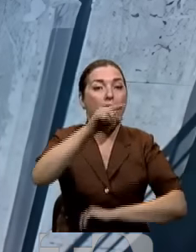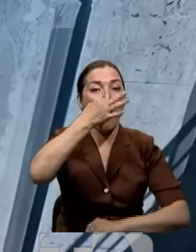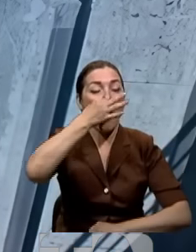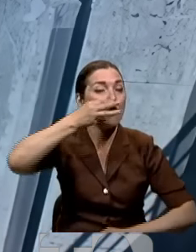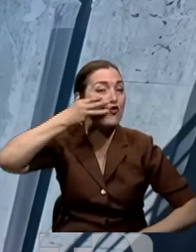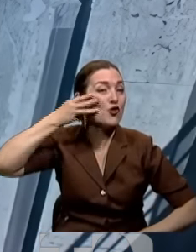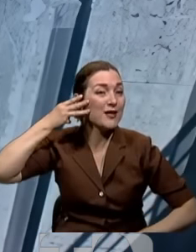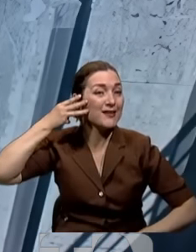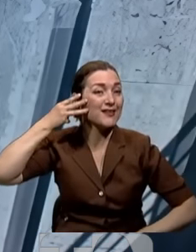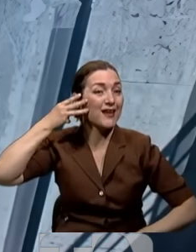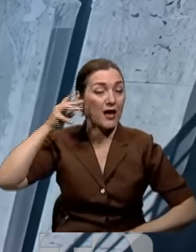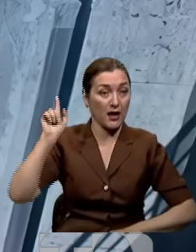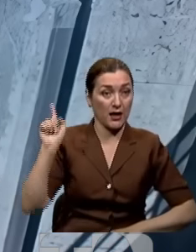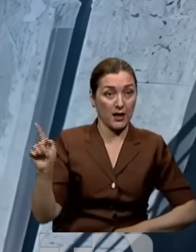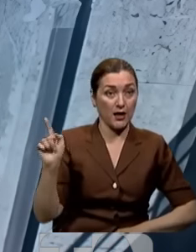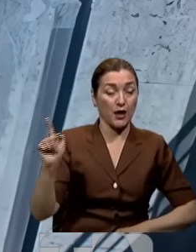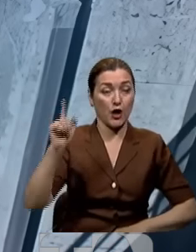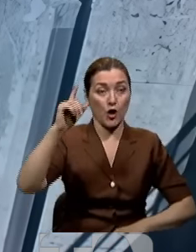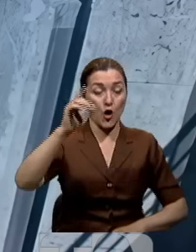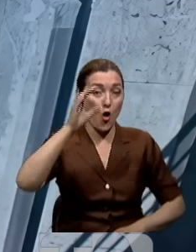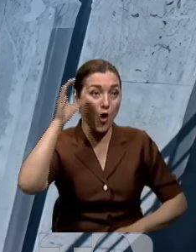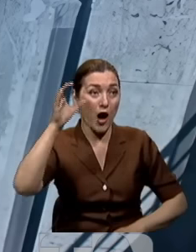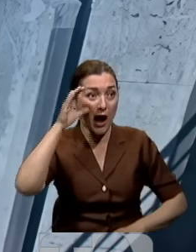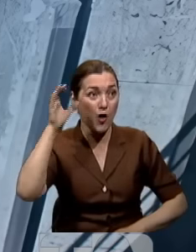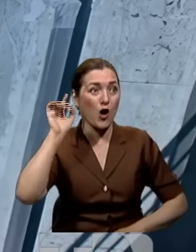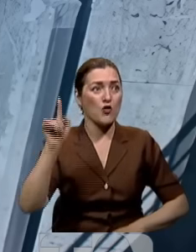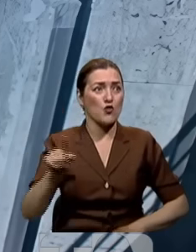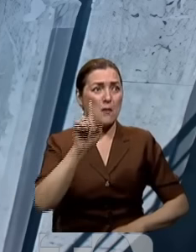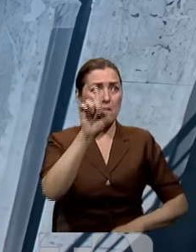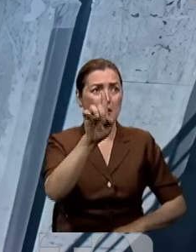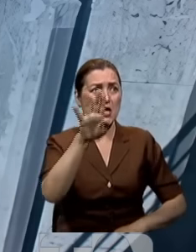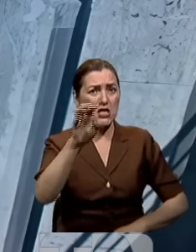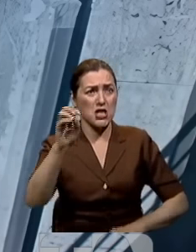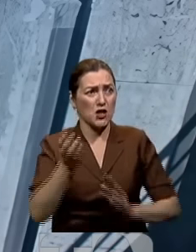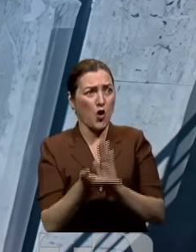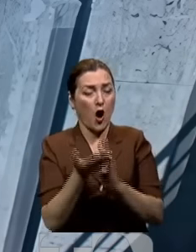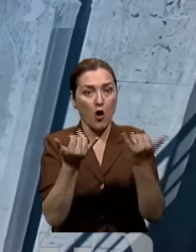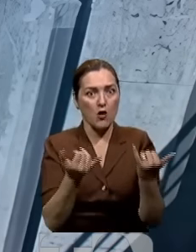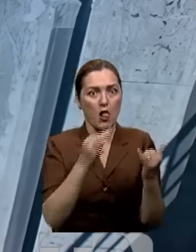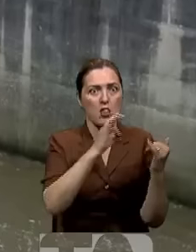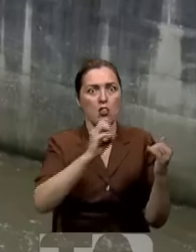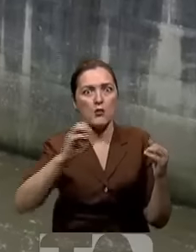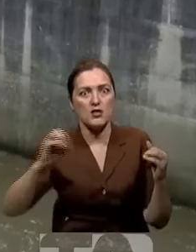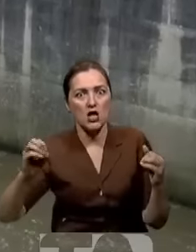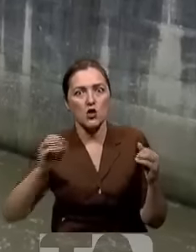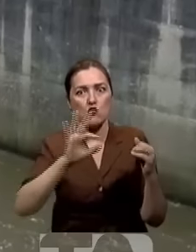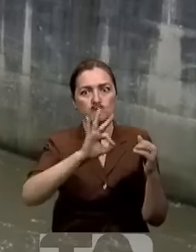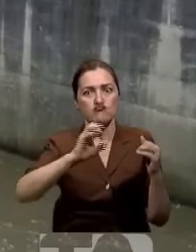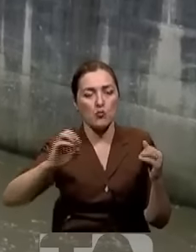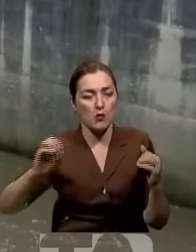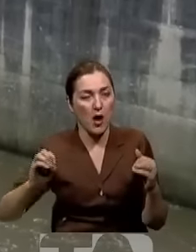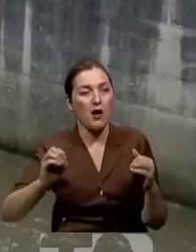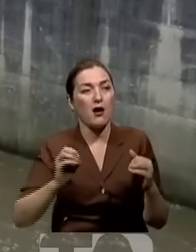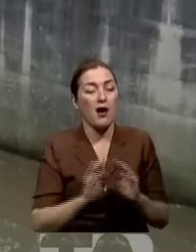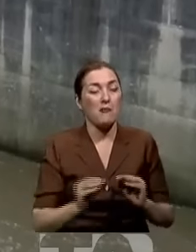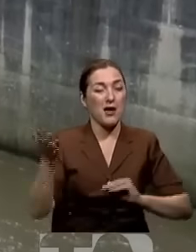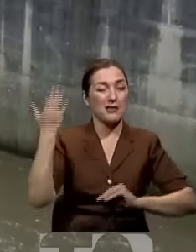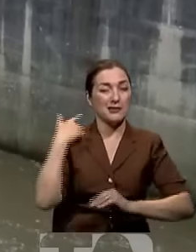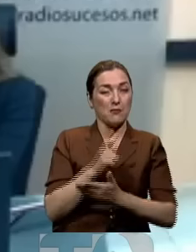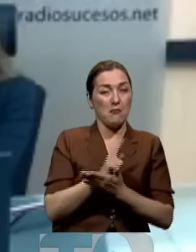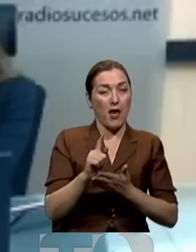de 1.500 megavatios y al momento está entregando 900 megavatios al sistema nacional, es decir, 600 más que la